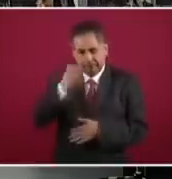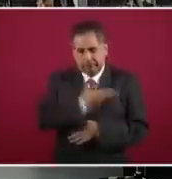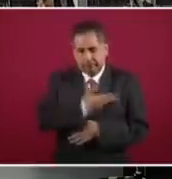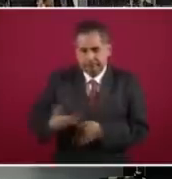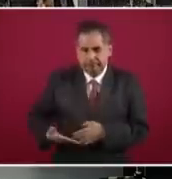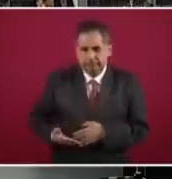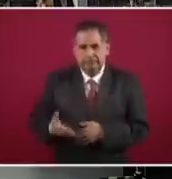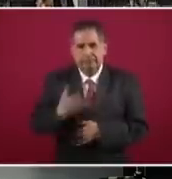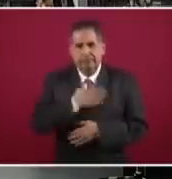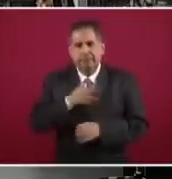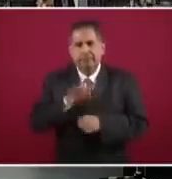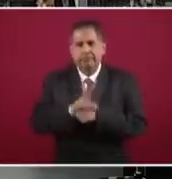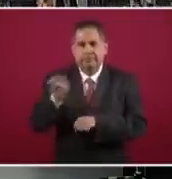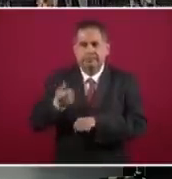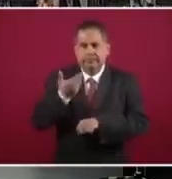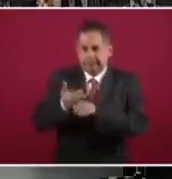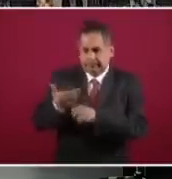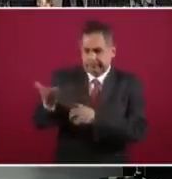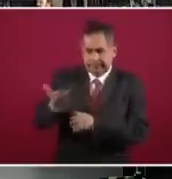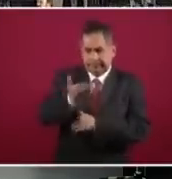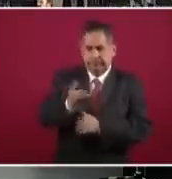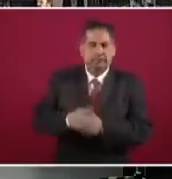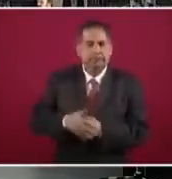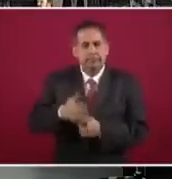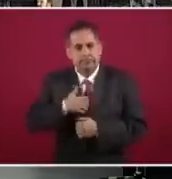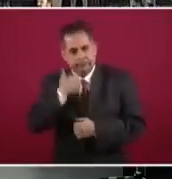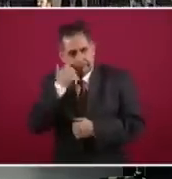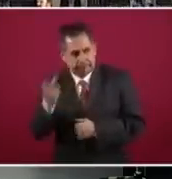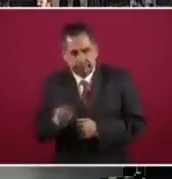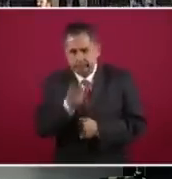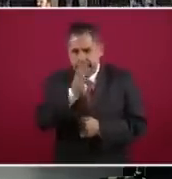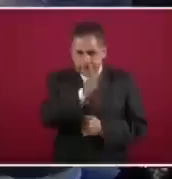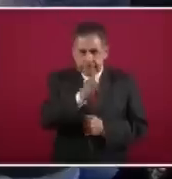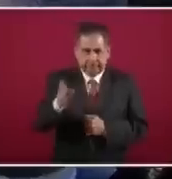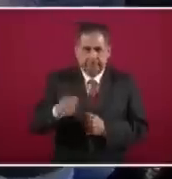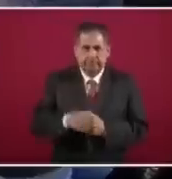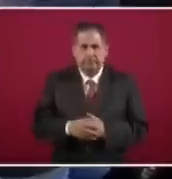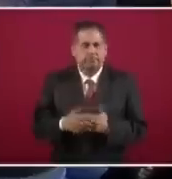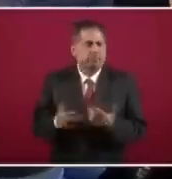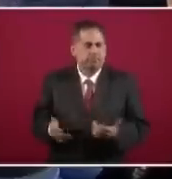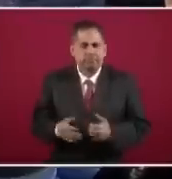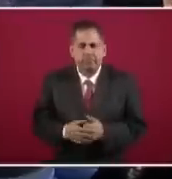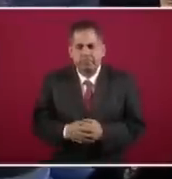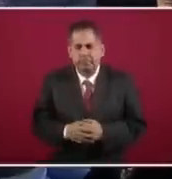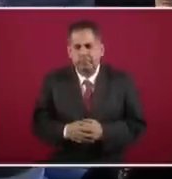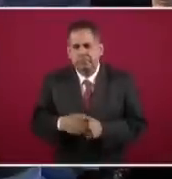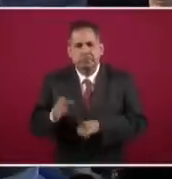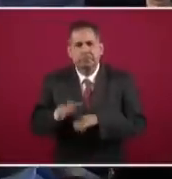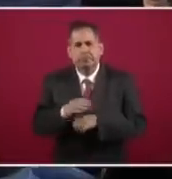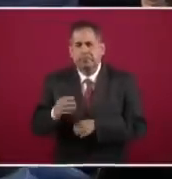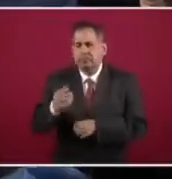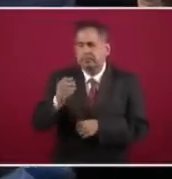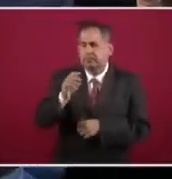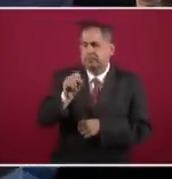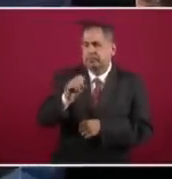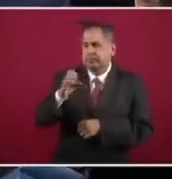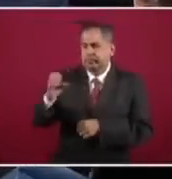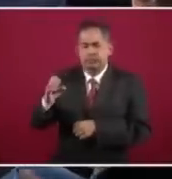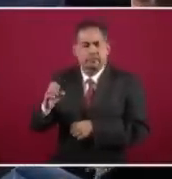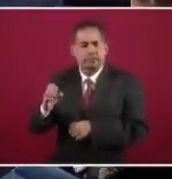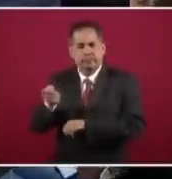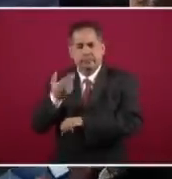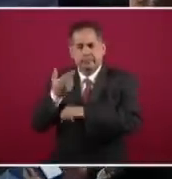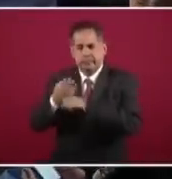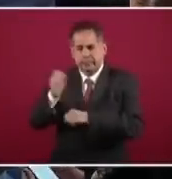Buenos días, secretaria. Yo le quisiera preguntar a qué atribuye la Secretaría de Economía que